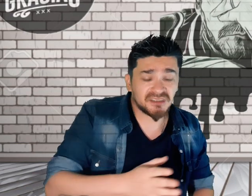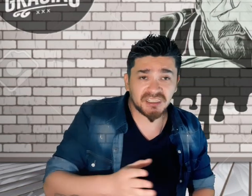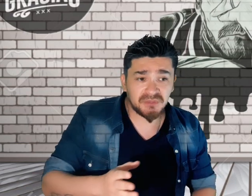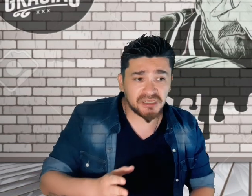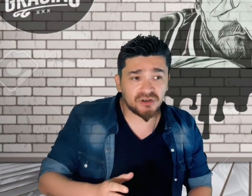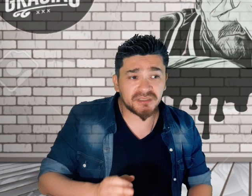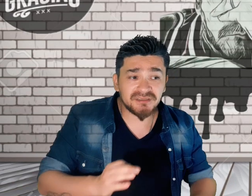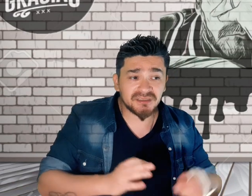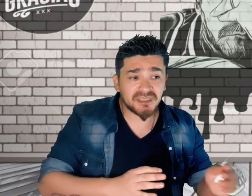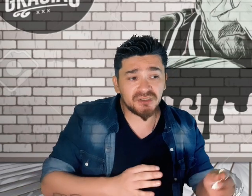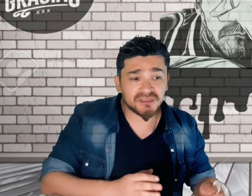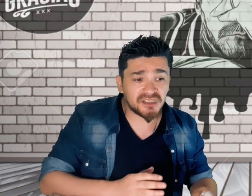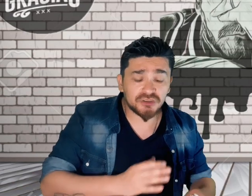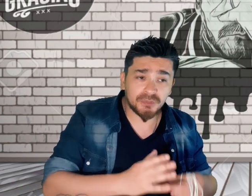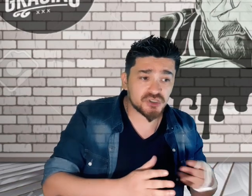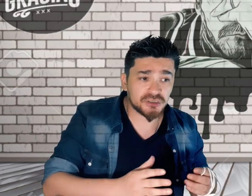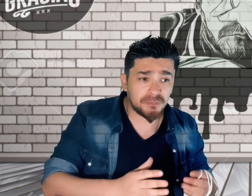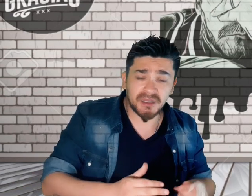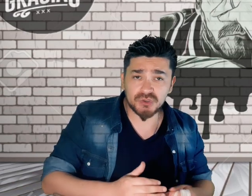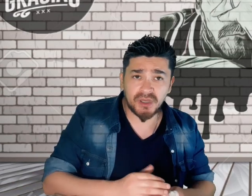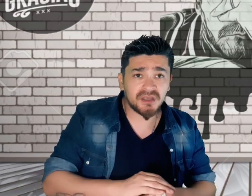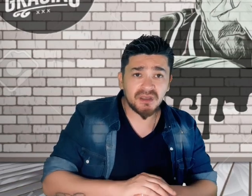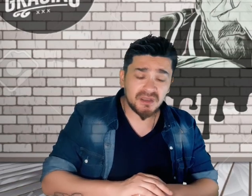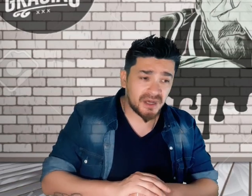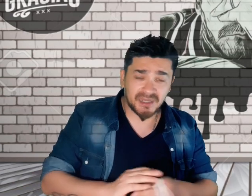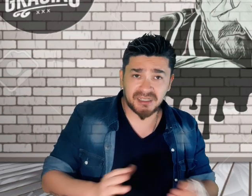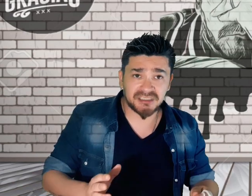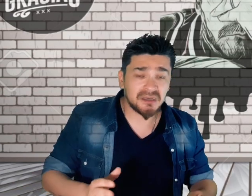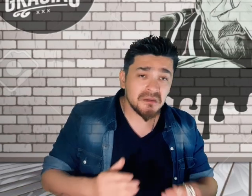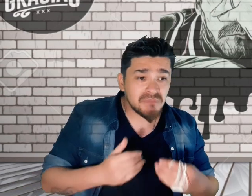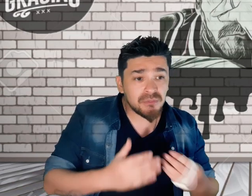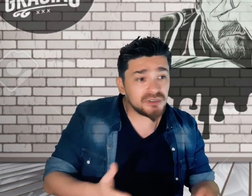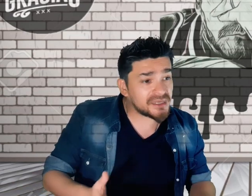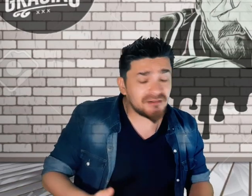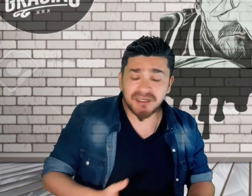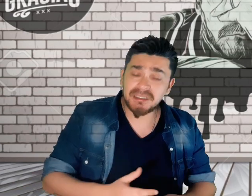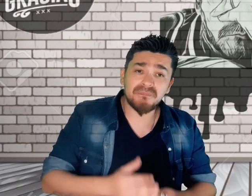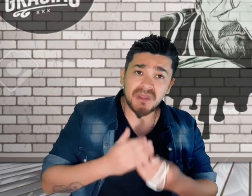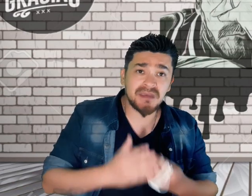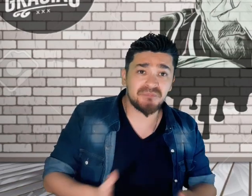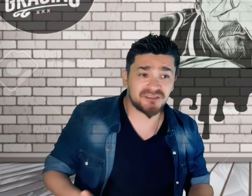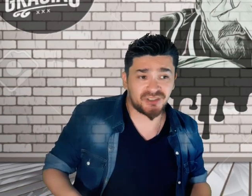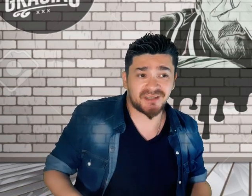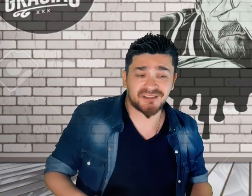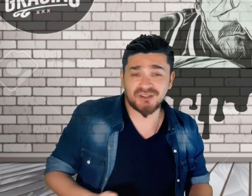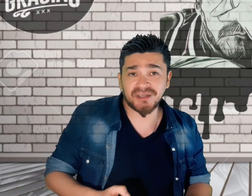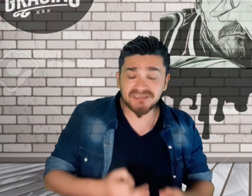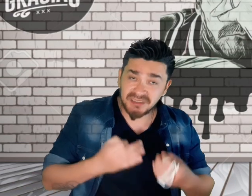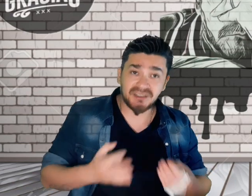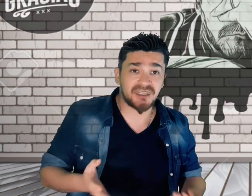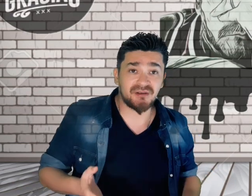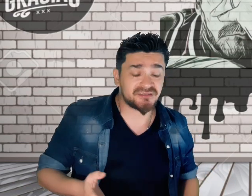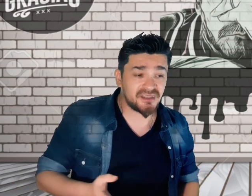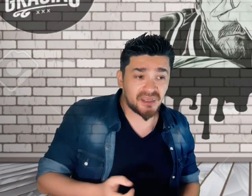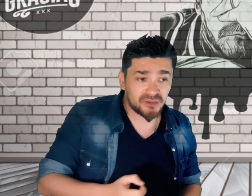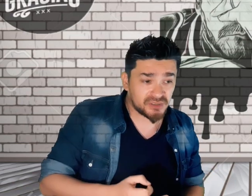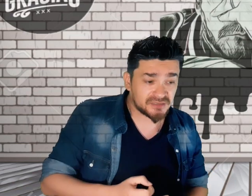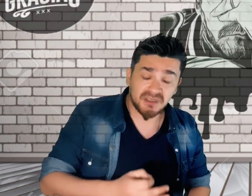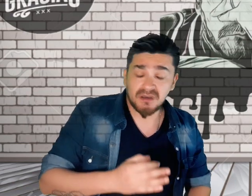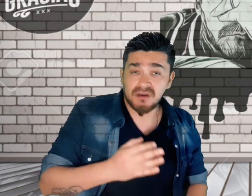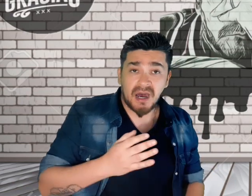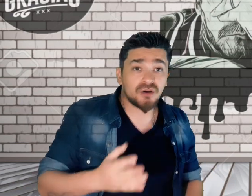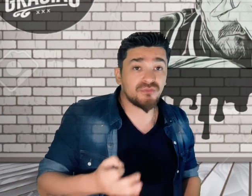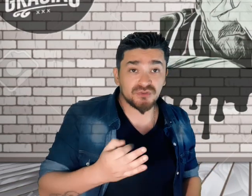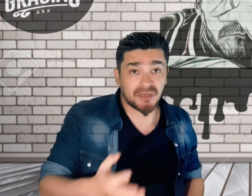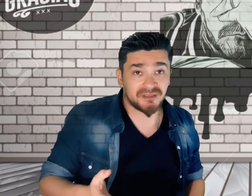bueno, el presidente de México está intentando hacer estos proyectos para ayudar a la gente más vulnerable, que está impresionante. Creo que es increíble esa idea, creo que